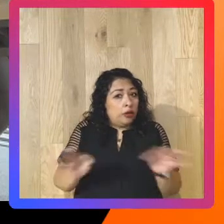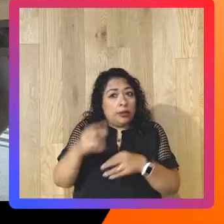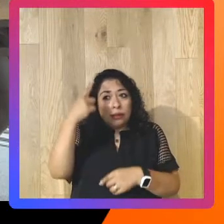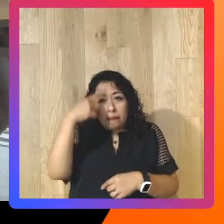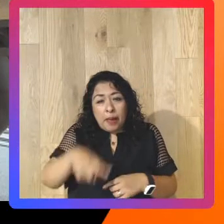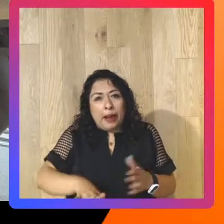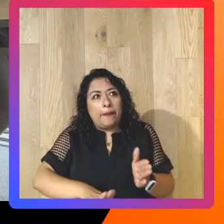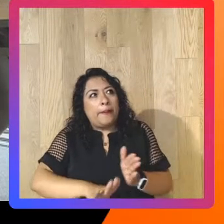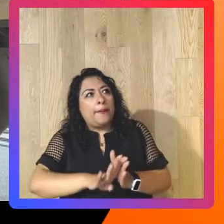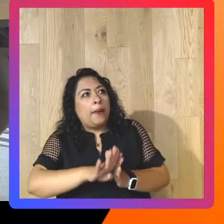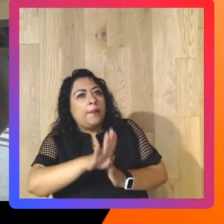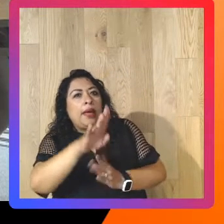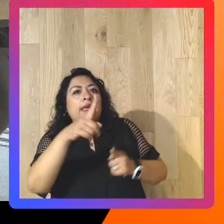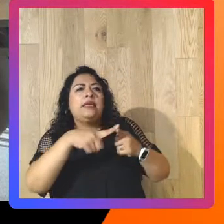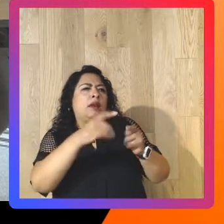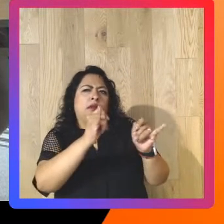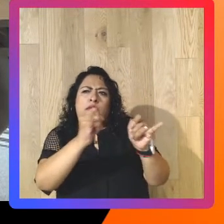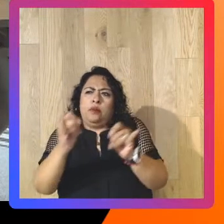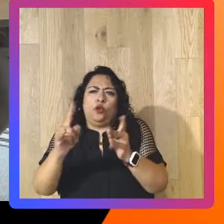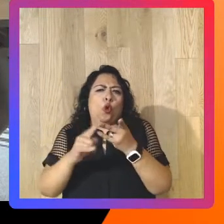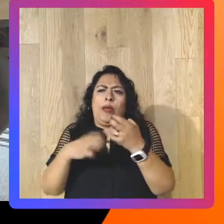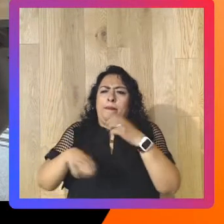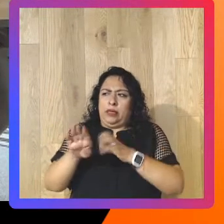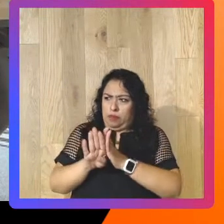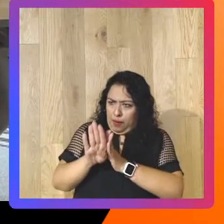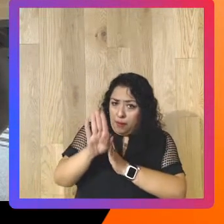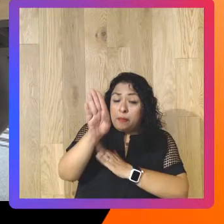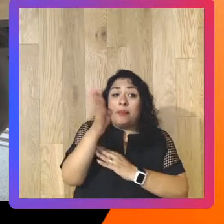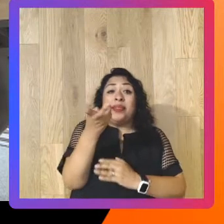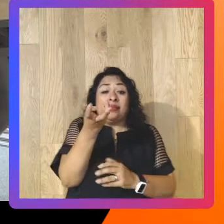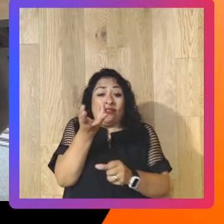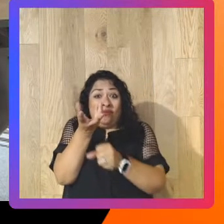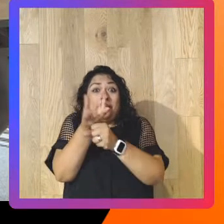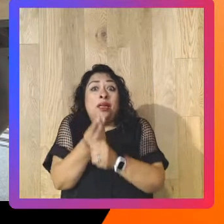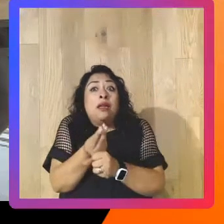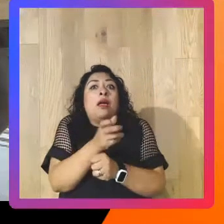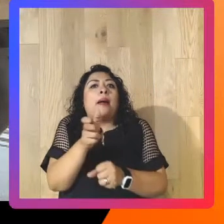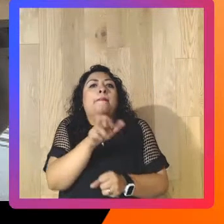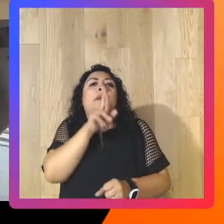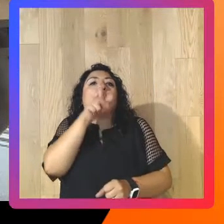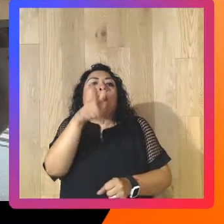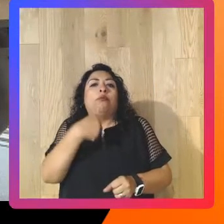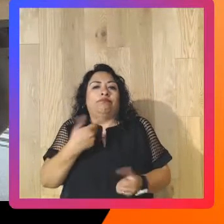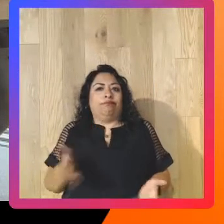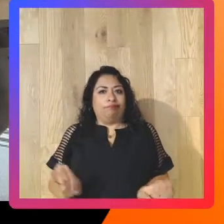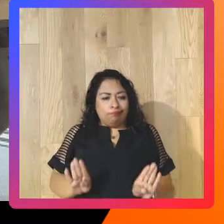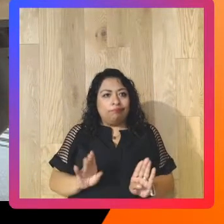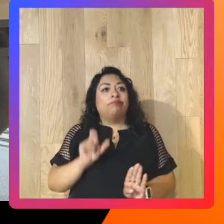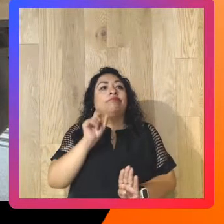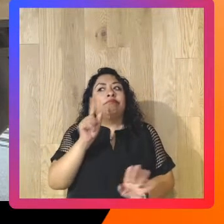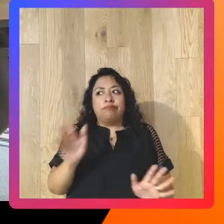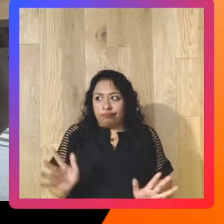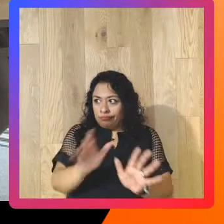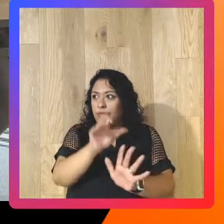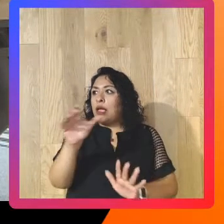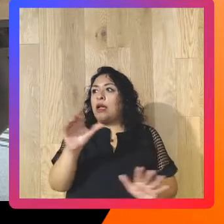el crecimiento tanto de los individuos como de las empresas. Son acciones generadoras de mejores condiciones y de la promoción